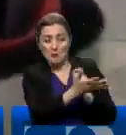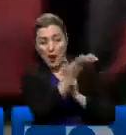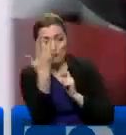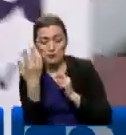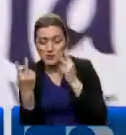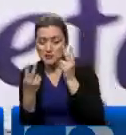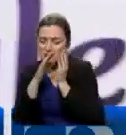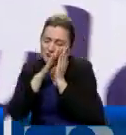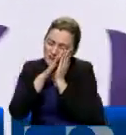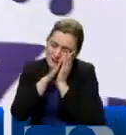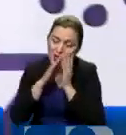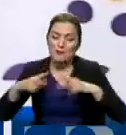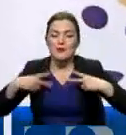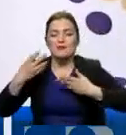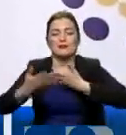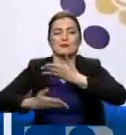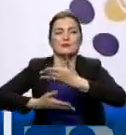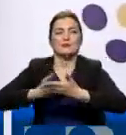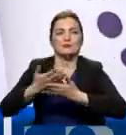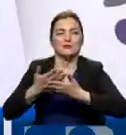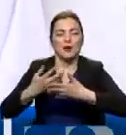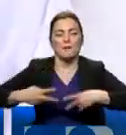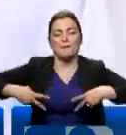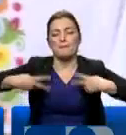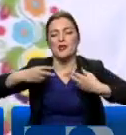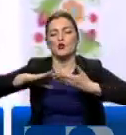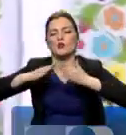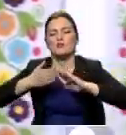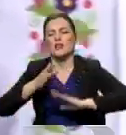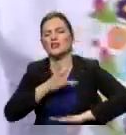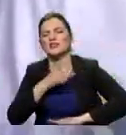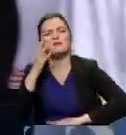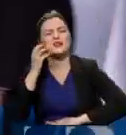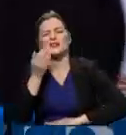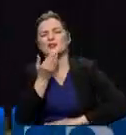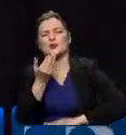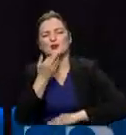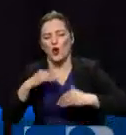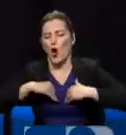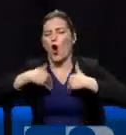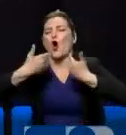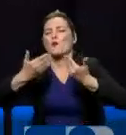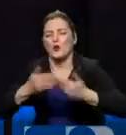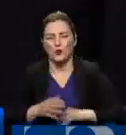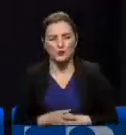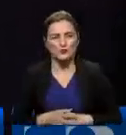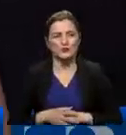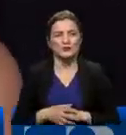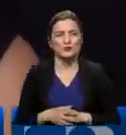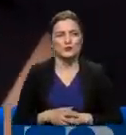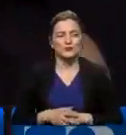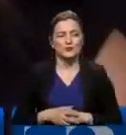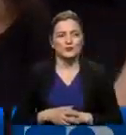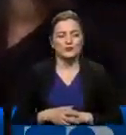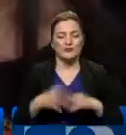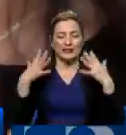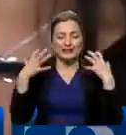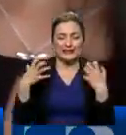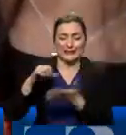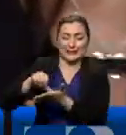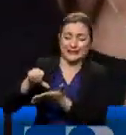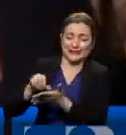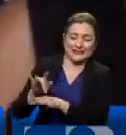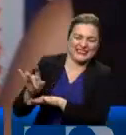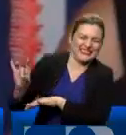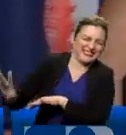puedan convivir y puedan saber cómo es la vida en la comunidad. Yo quiero invitarles que dejemos un poquito este estrés de la ciudad,